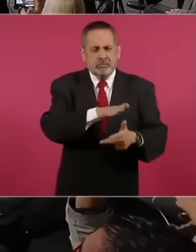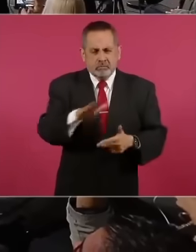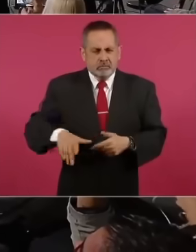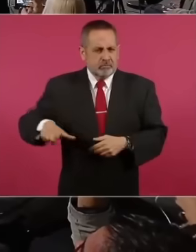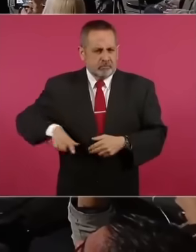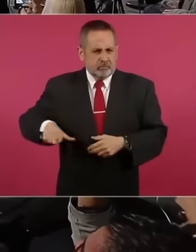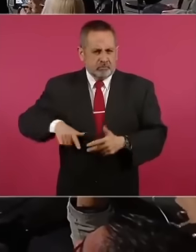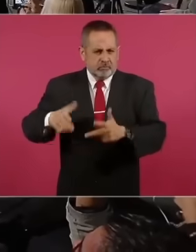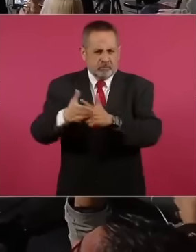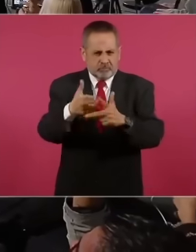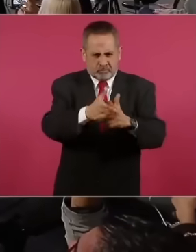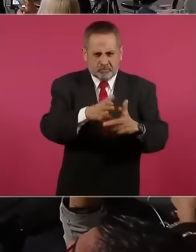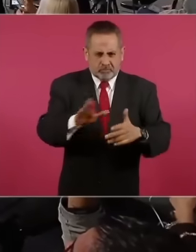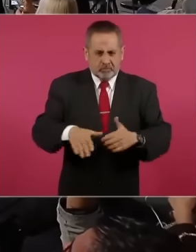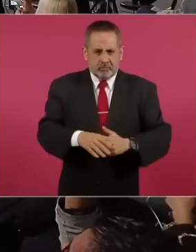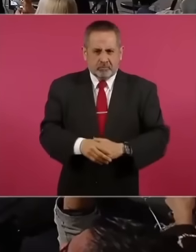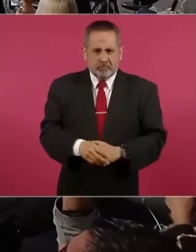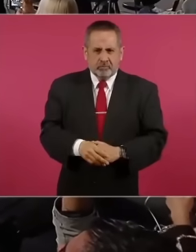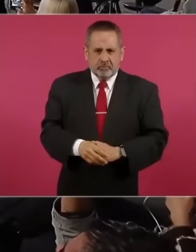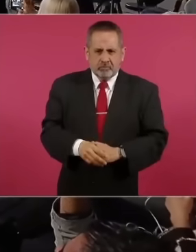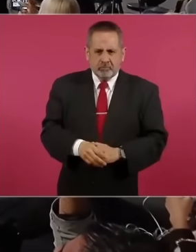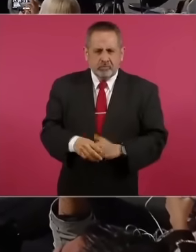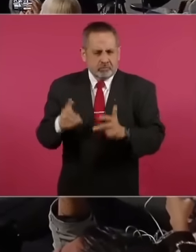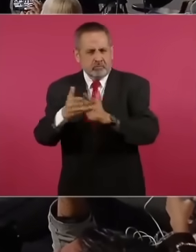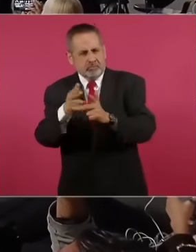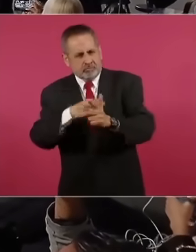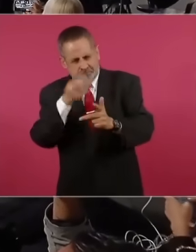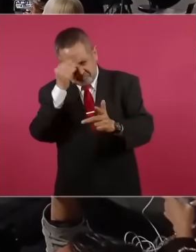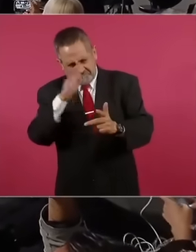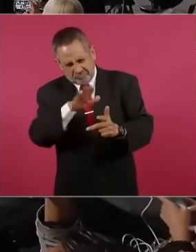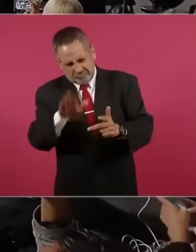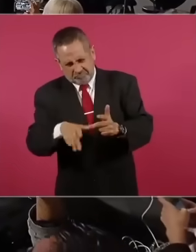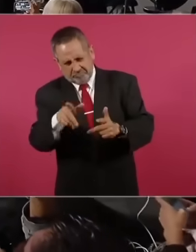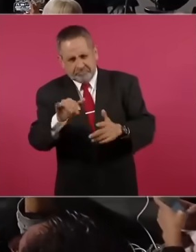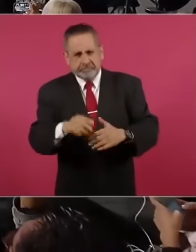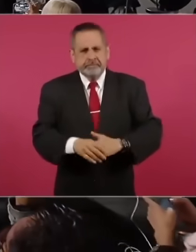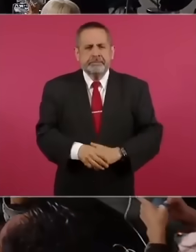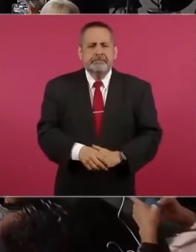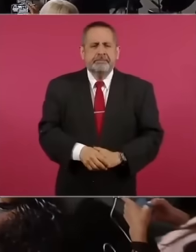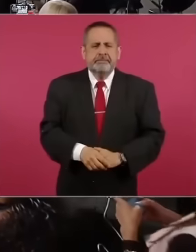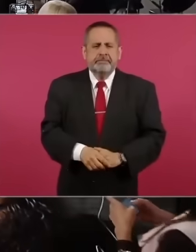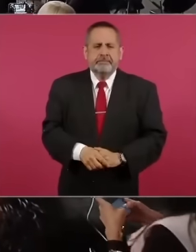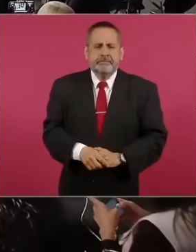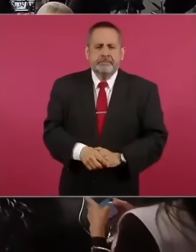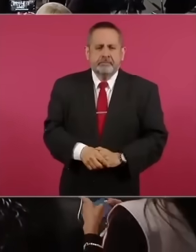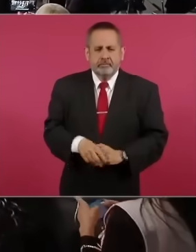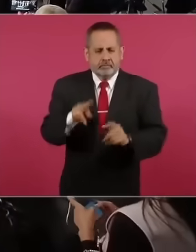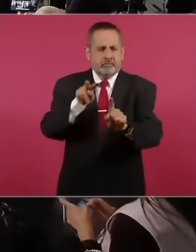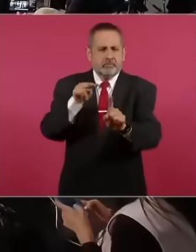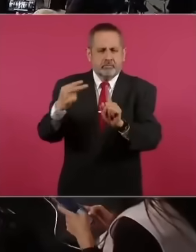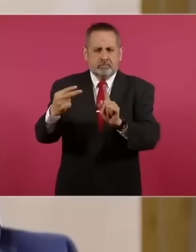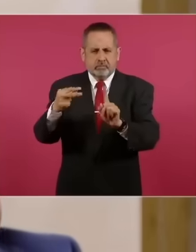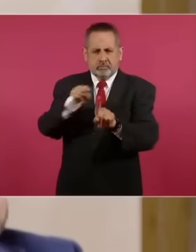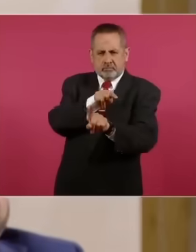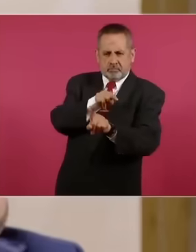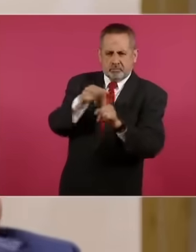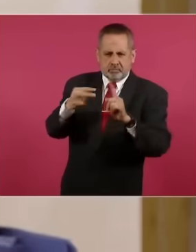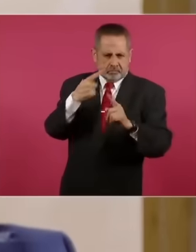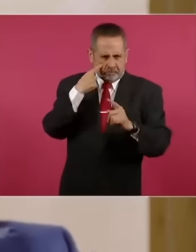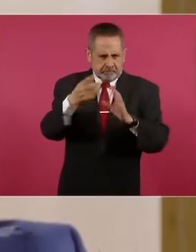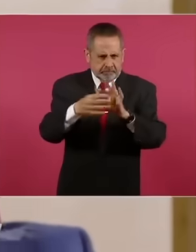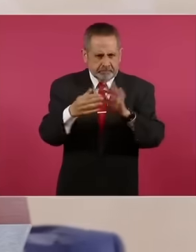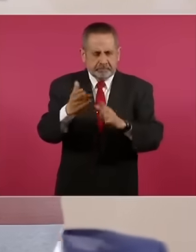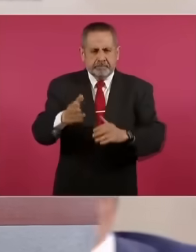gobierno? Homicidios dolosos. Dolosos, sí. Dolosos. Dolosos. Es, depende cómo veas las cosas. Sí.